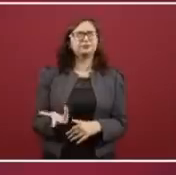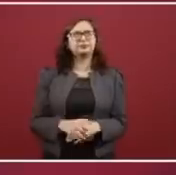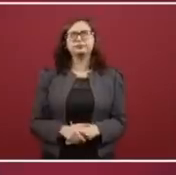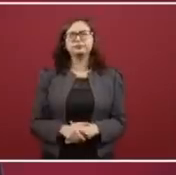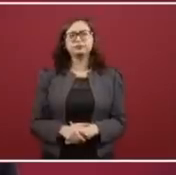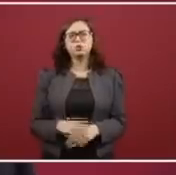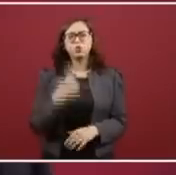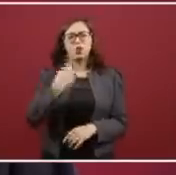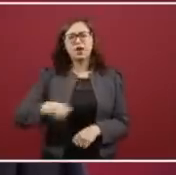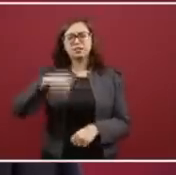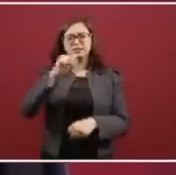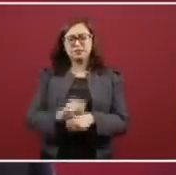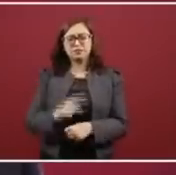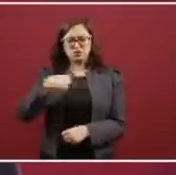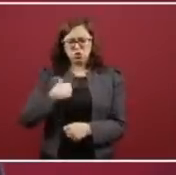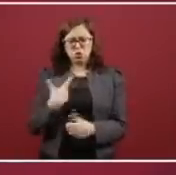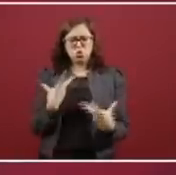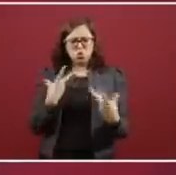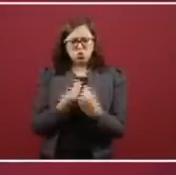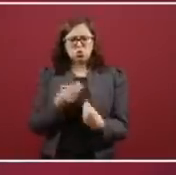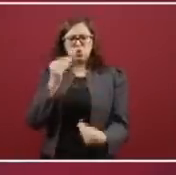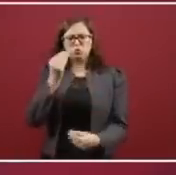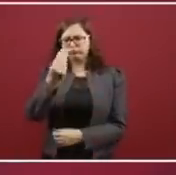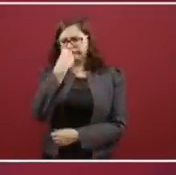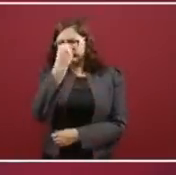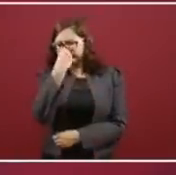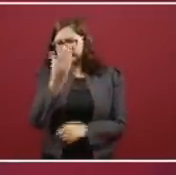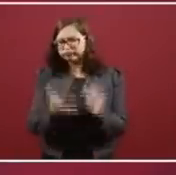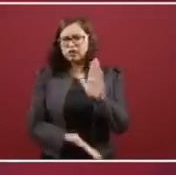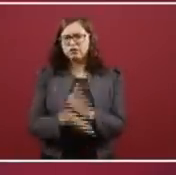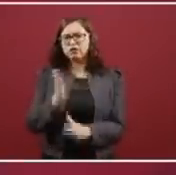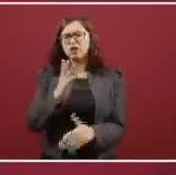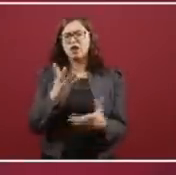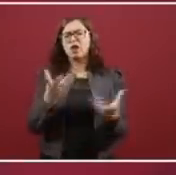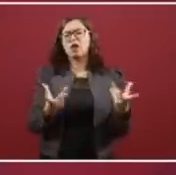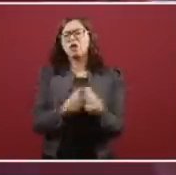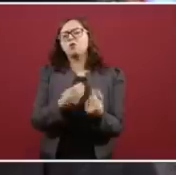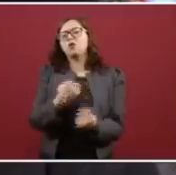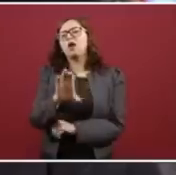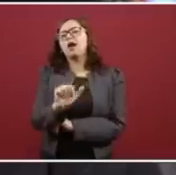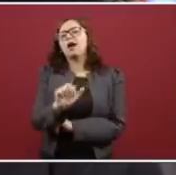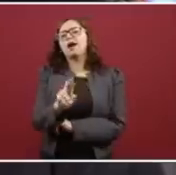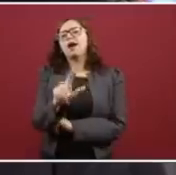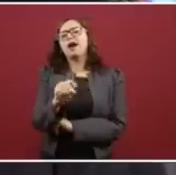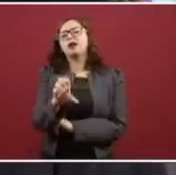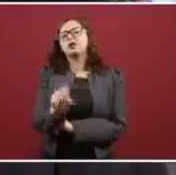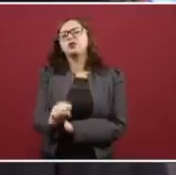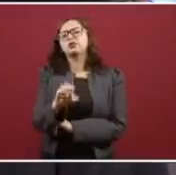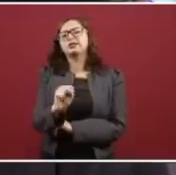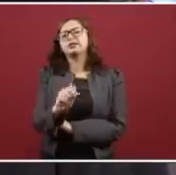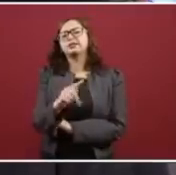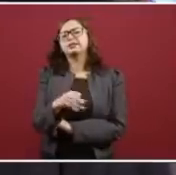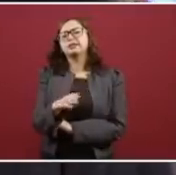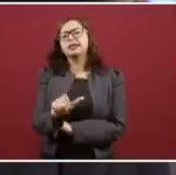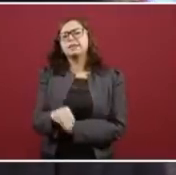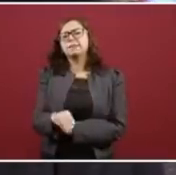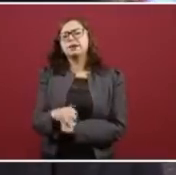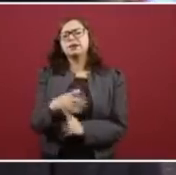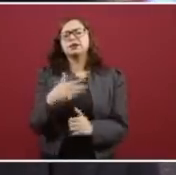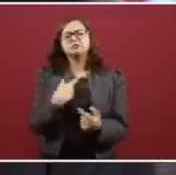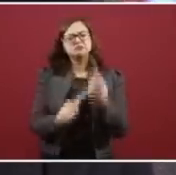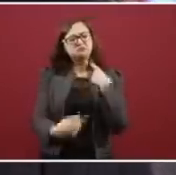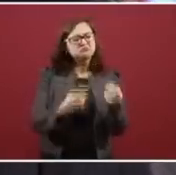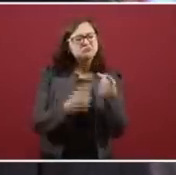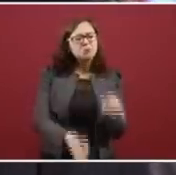una semana con carlos slim y fue nada muy